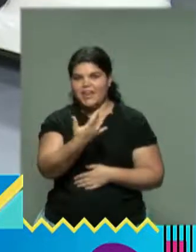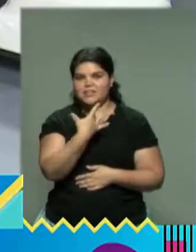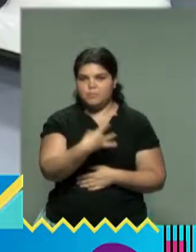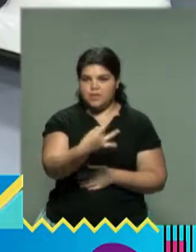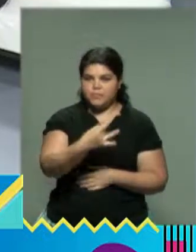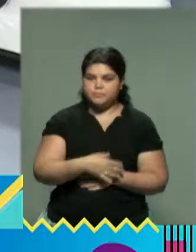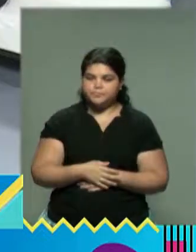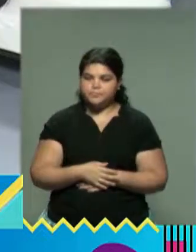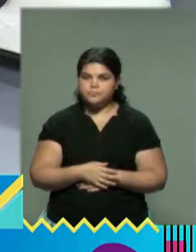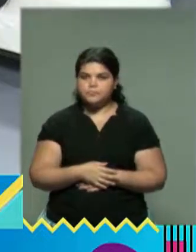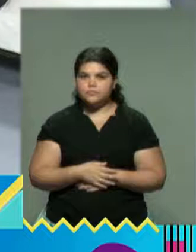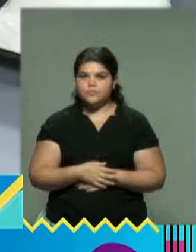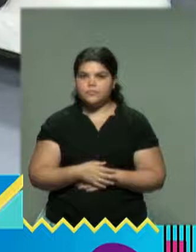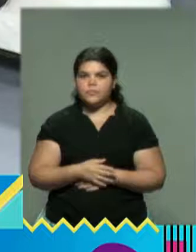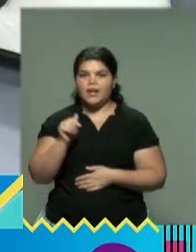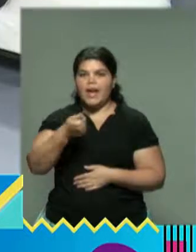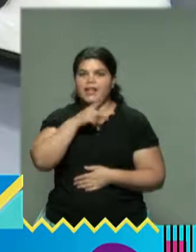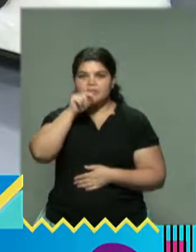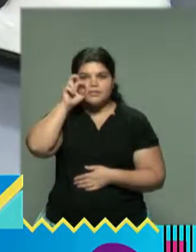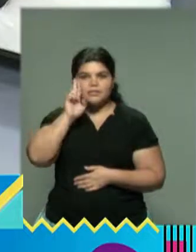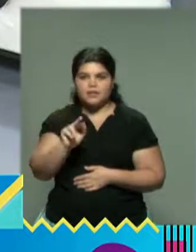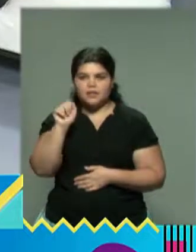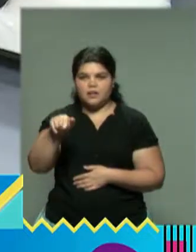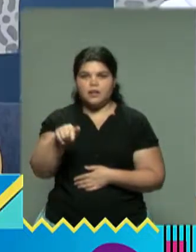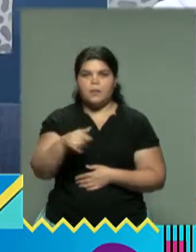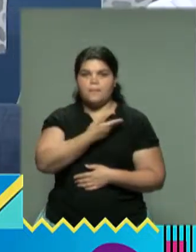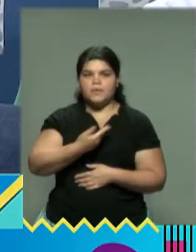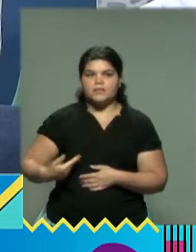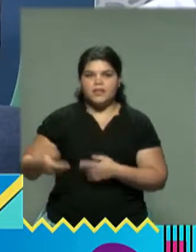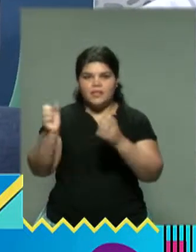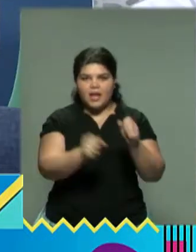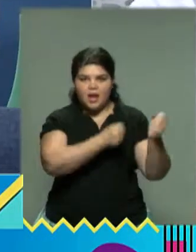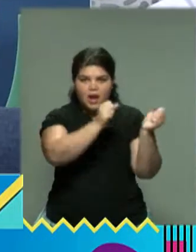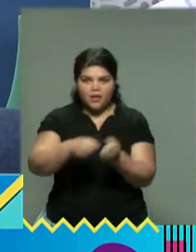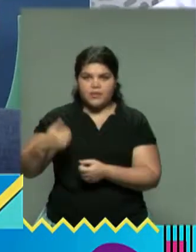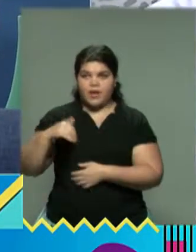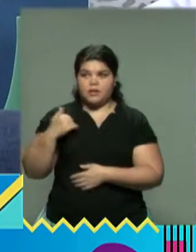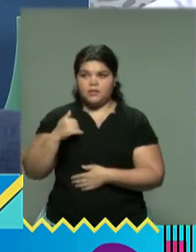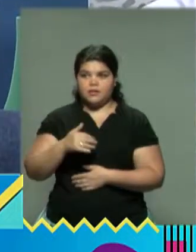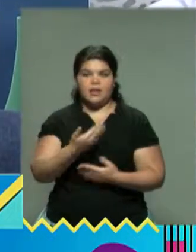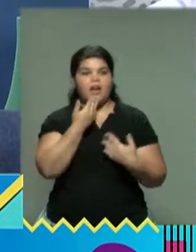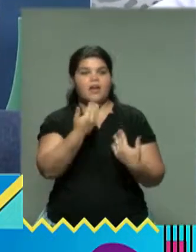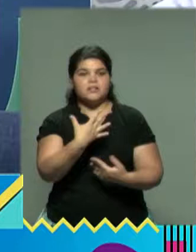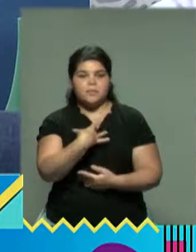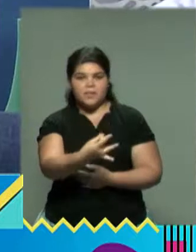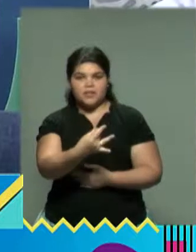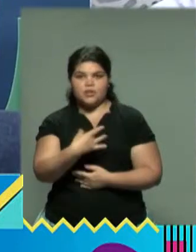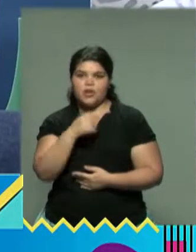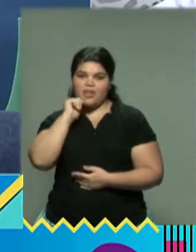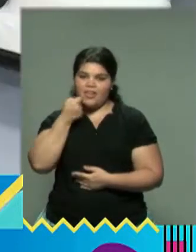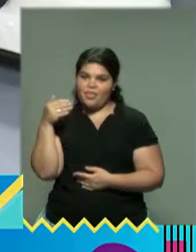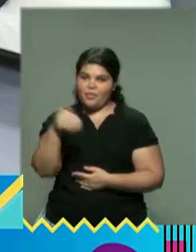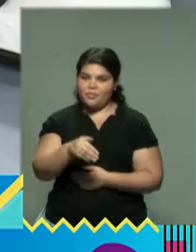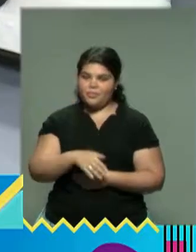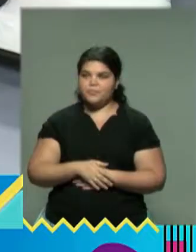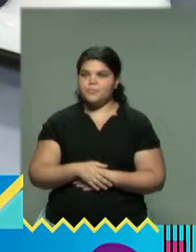nada. Gunter Atten, presidente de la Asociación de Rafting Argentina. Muchas gracias, Gunter, por estar acá. Gracias por la invitación, muy contento de poder asistir. Bueno,